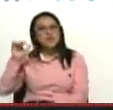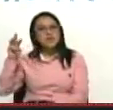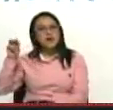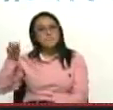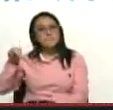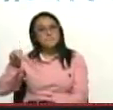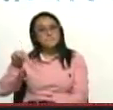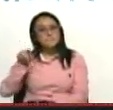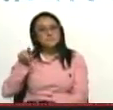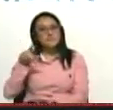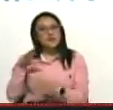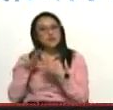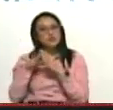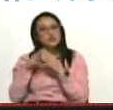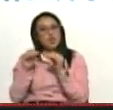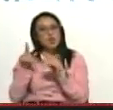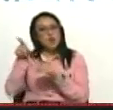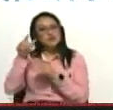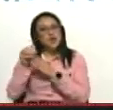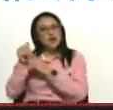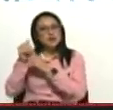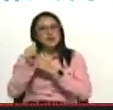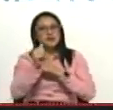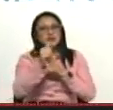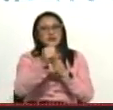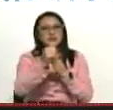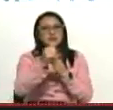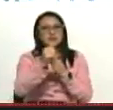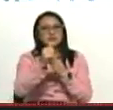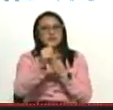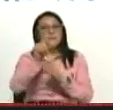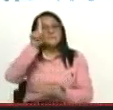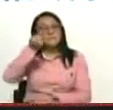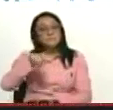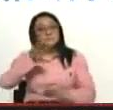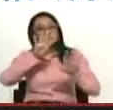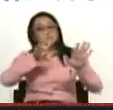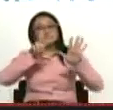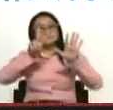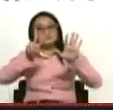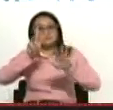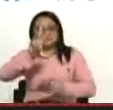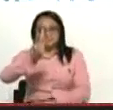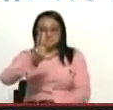de todos esos líderes en 1973